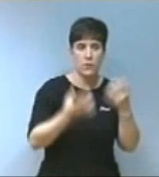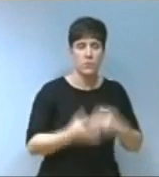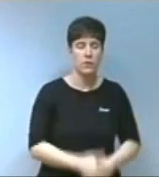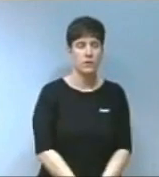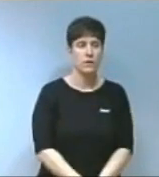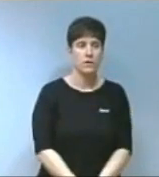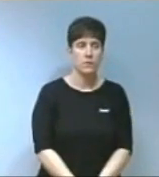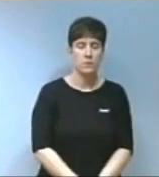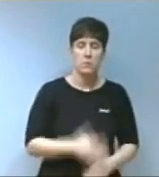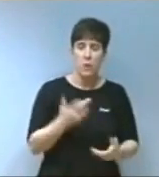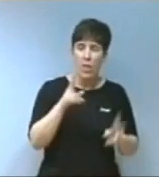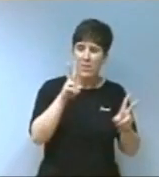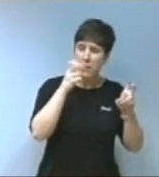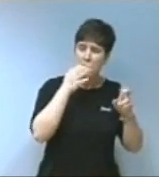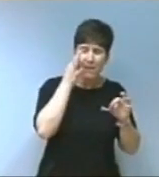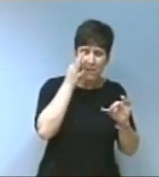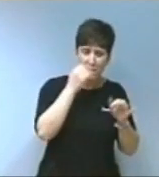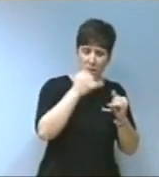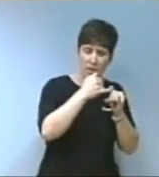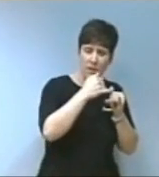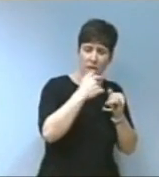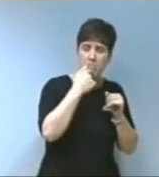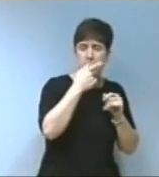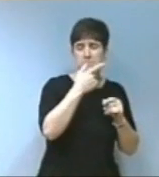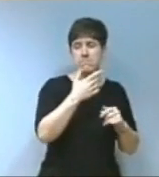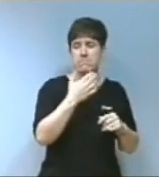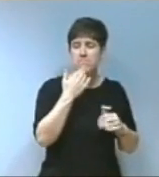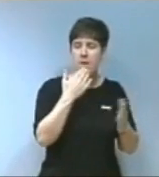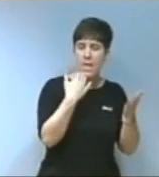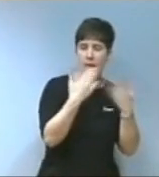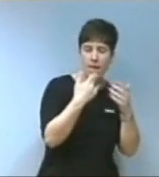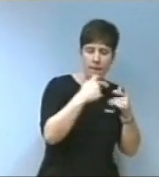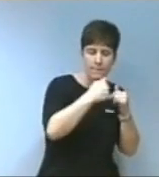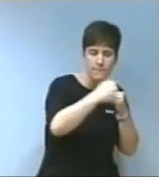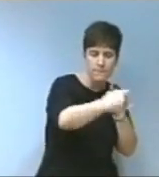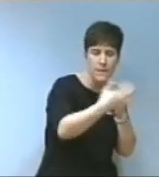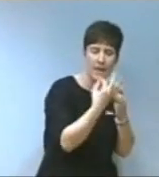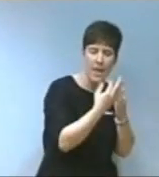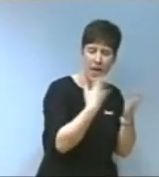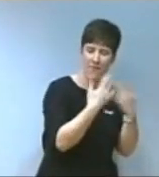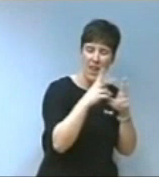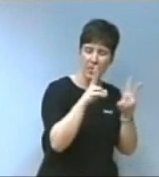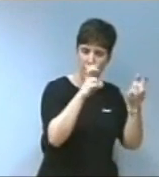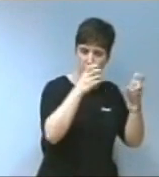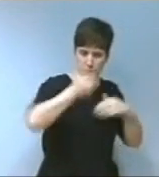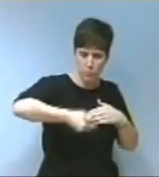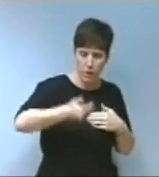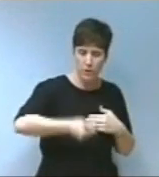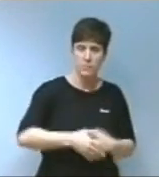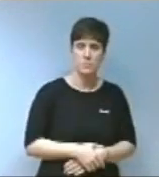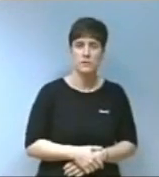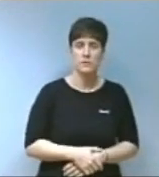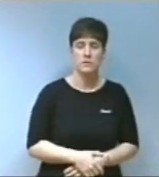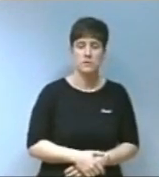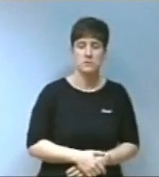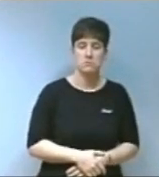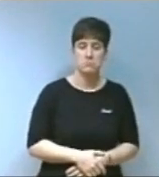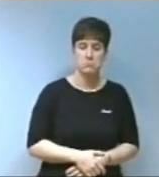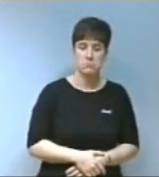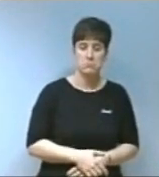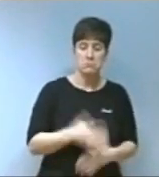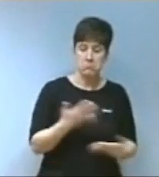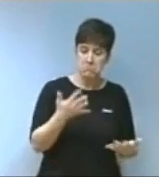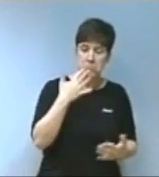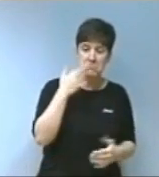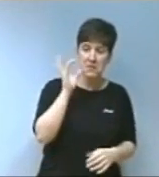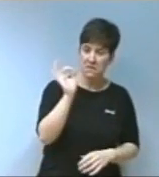una cuestión que creo que sí, que nos lleva a hablar de cuestiones importantes. Porque efectivamente, si lo que usted